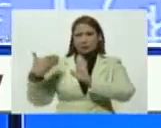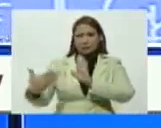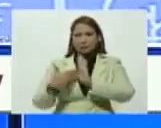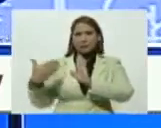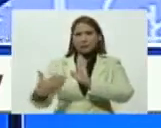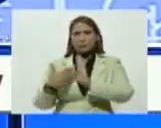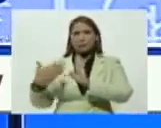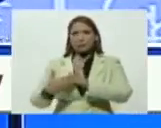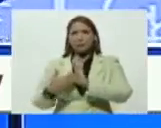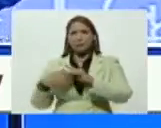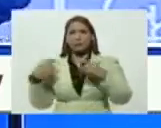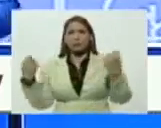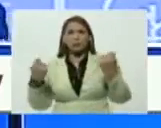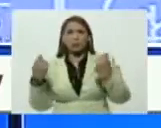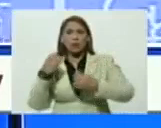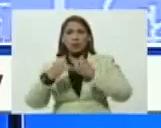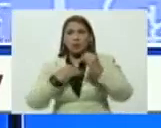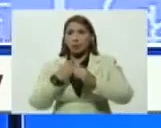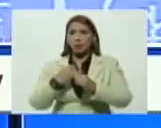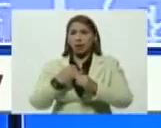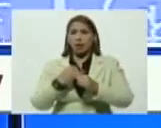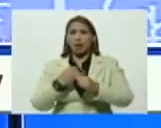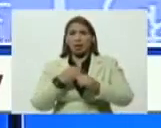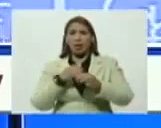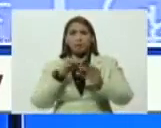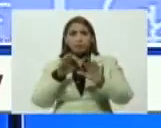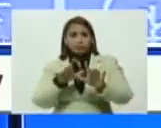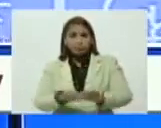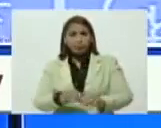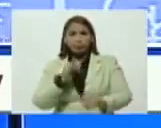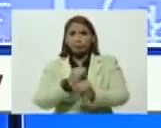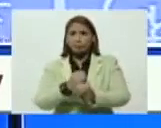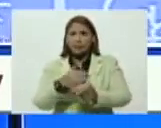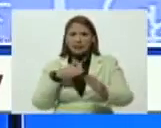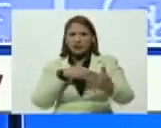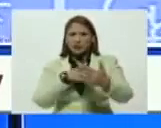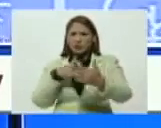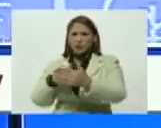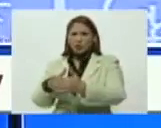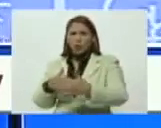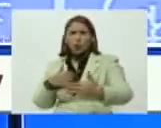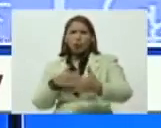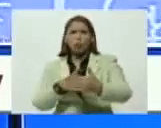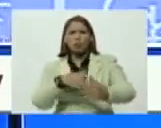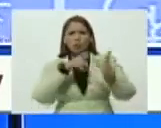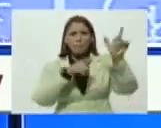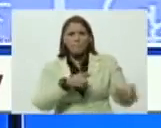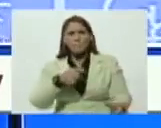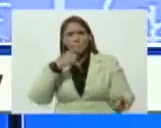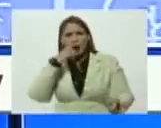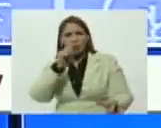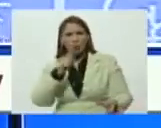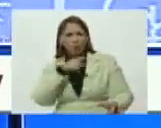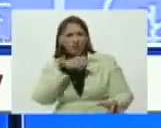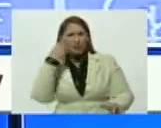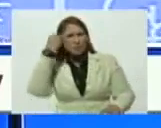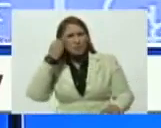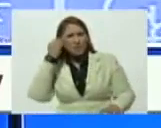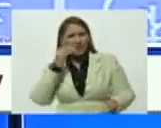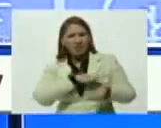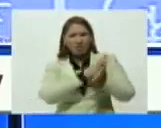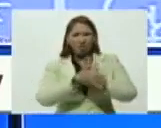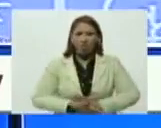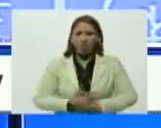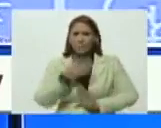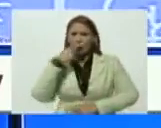medios internacionales, en las redes sociales. Todos los días, ataque contra Maduro. Ellos creen que destruyendo a Maduro destruyen